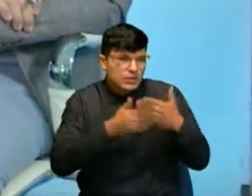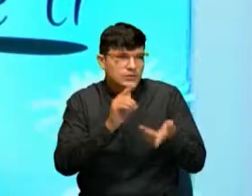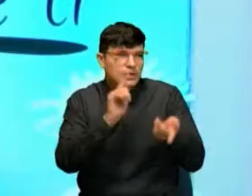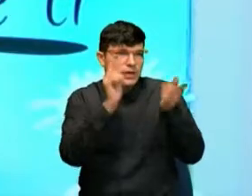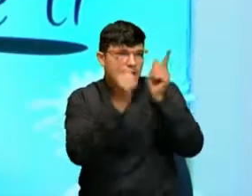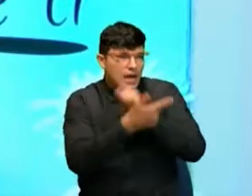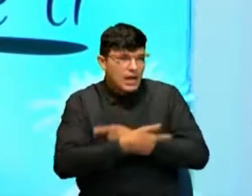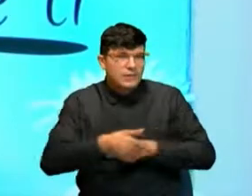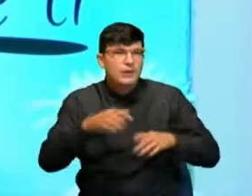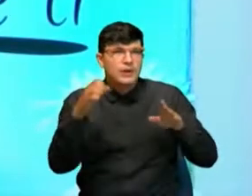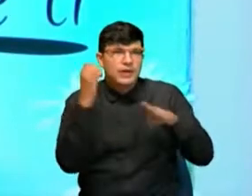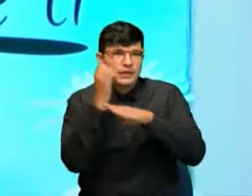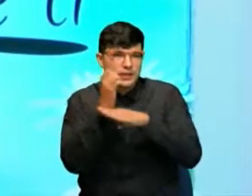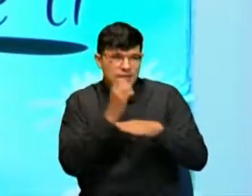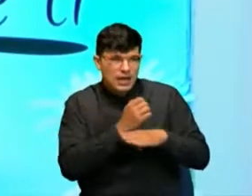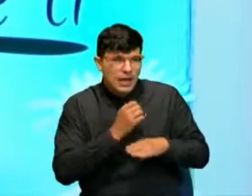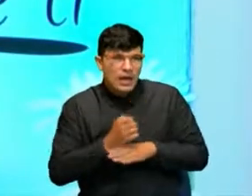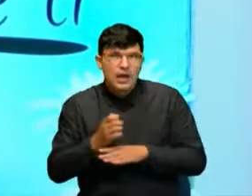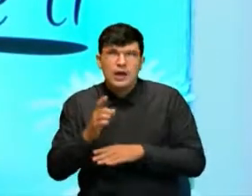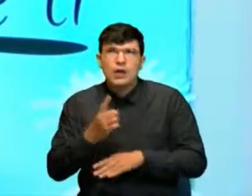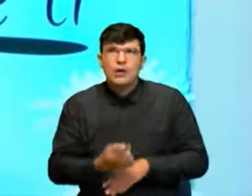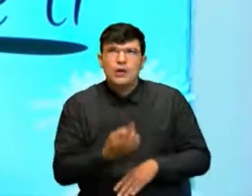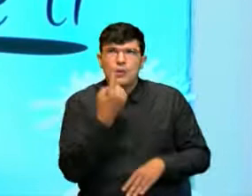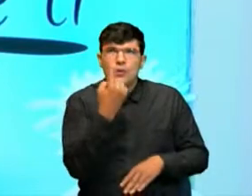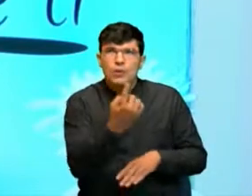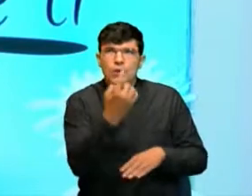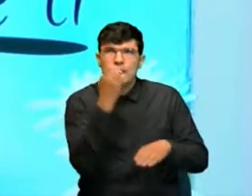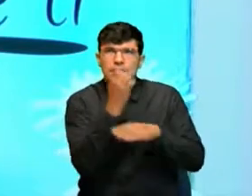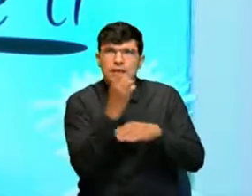de las entidades, quedamos con una única entidad de